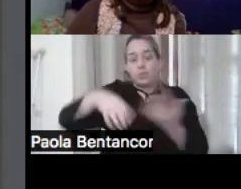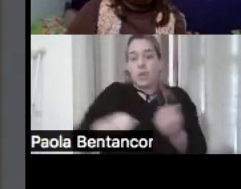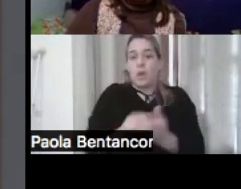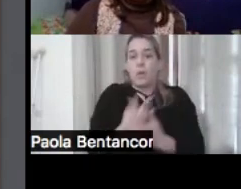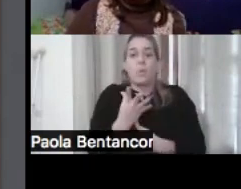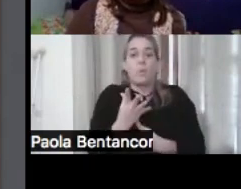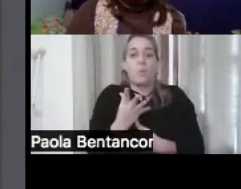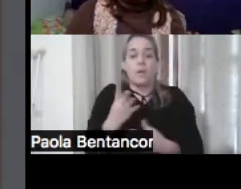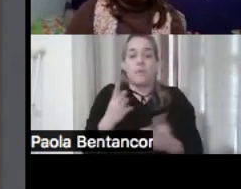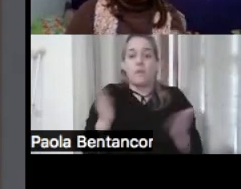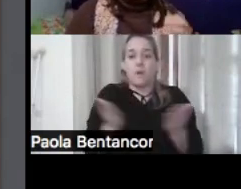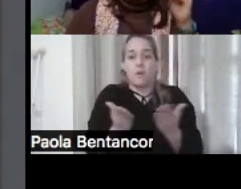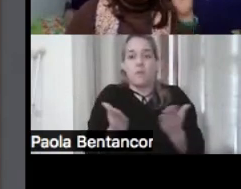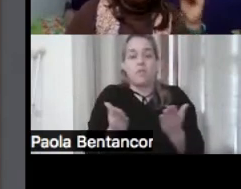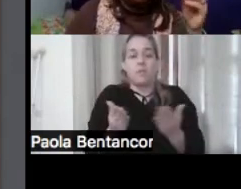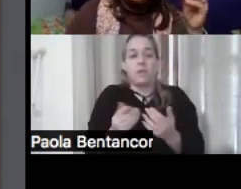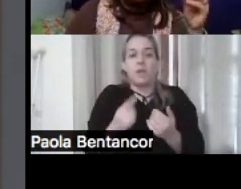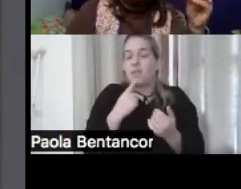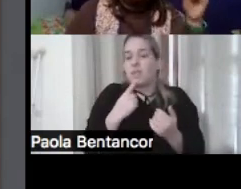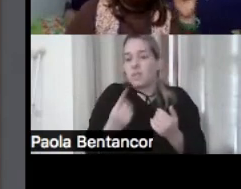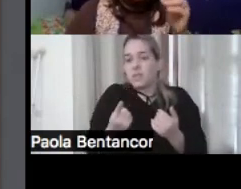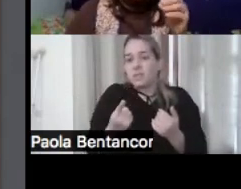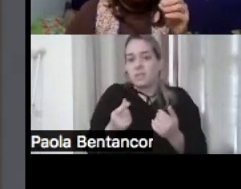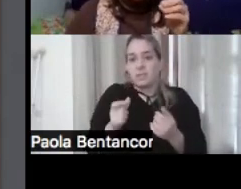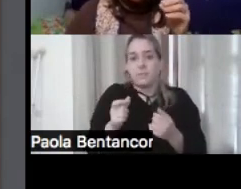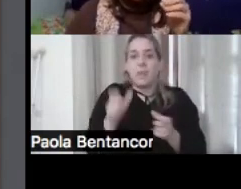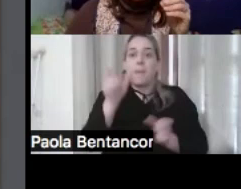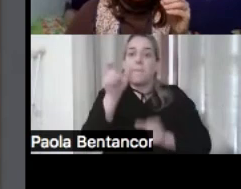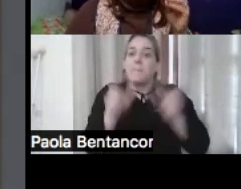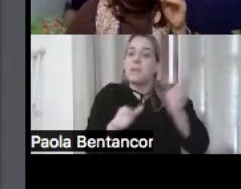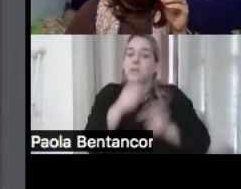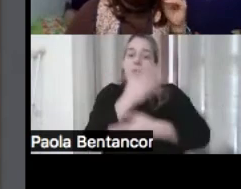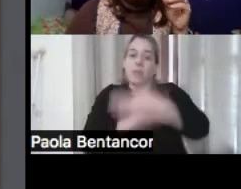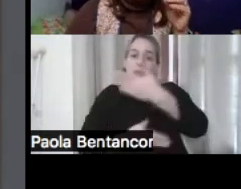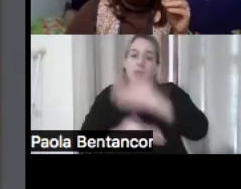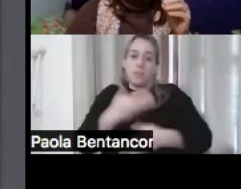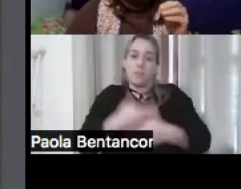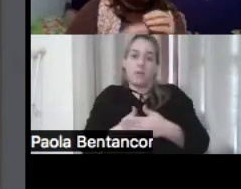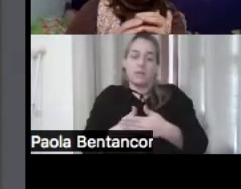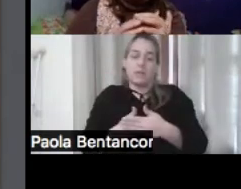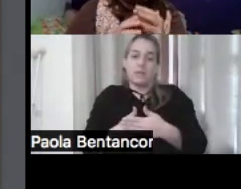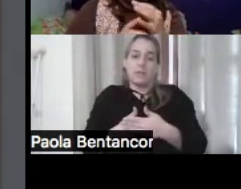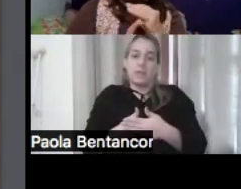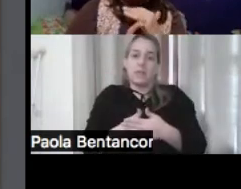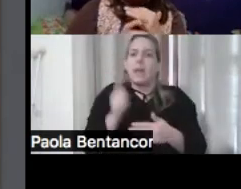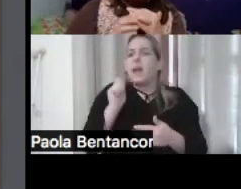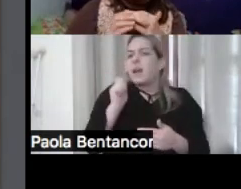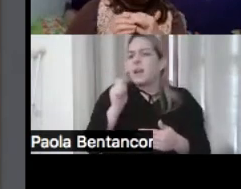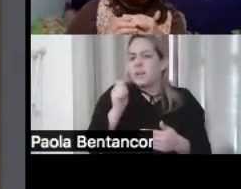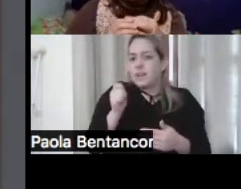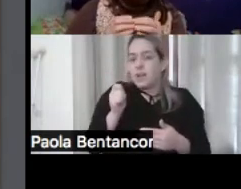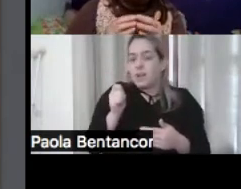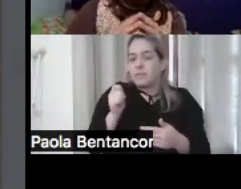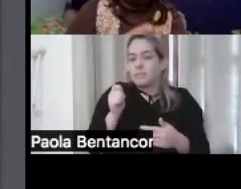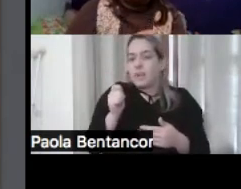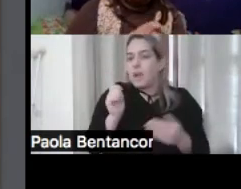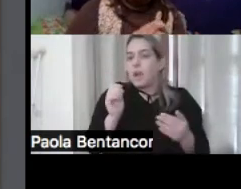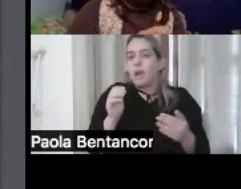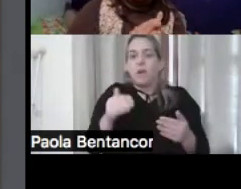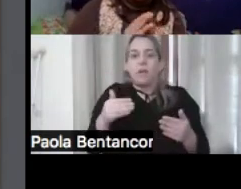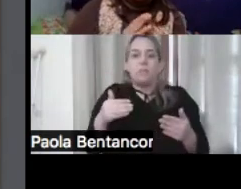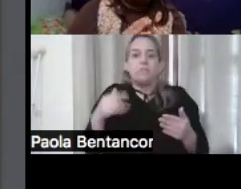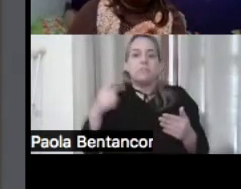discapacidad, que define que es persona con discapacidad quien tenga una deficiencia física,